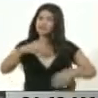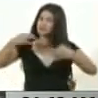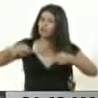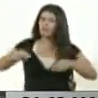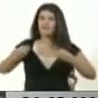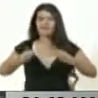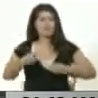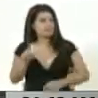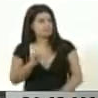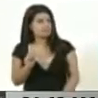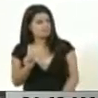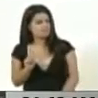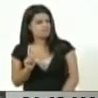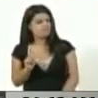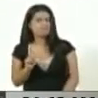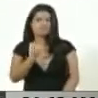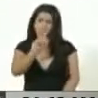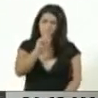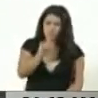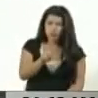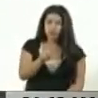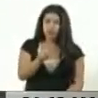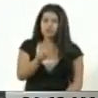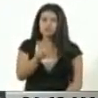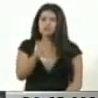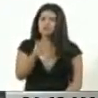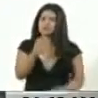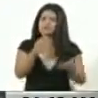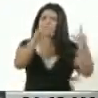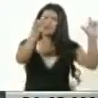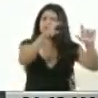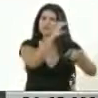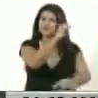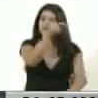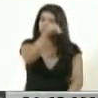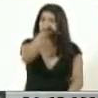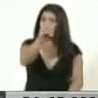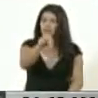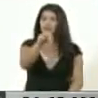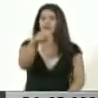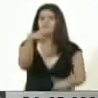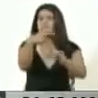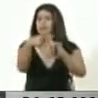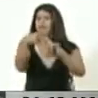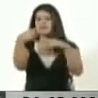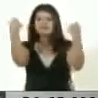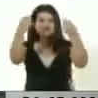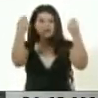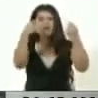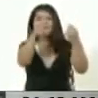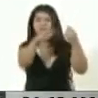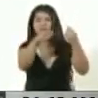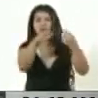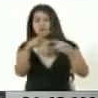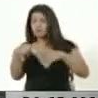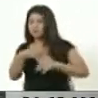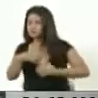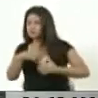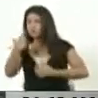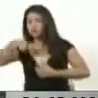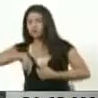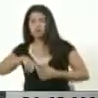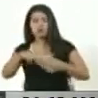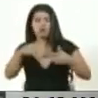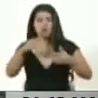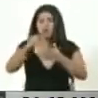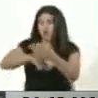normalidad del venezolano. Esto, el CNN y toda esta campaña forma parte de la guerra no convencional que hay contra Venezuela en este